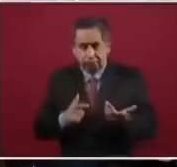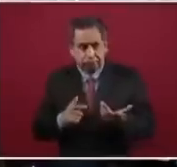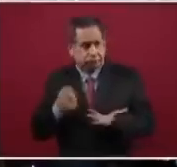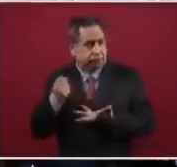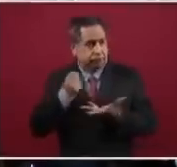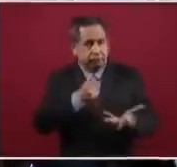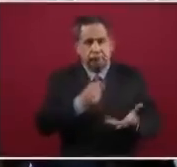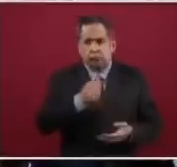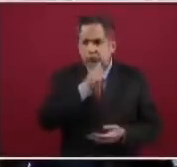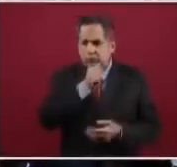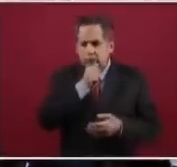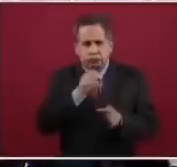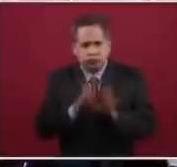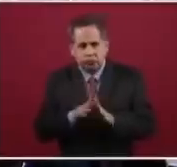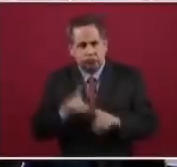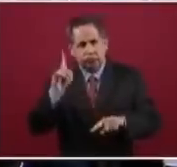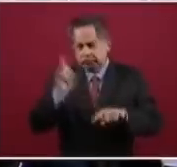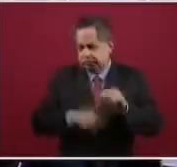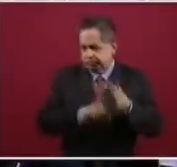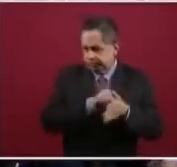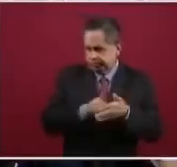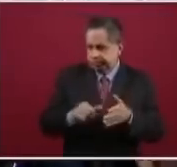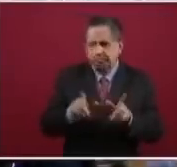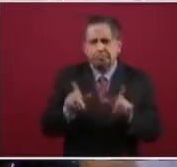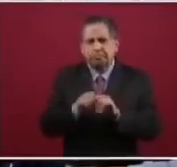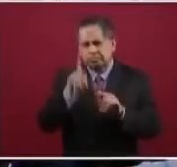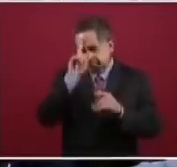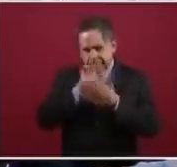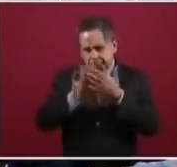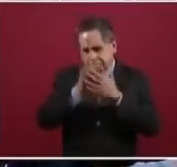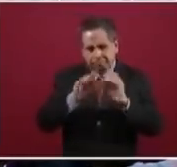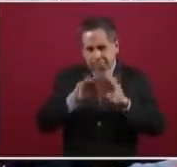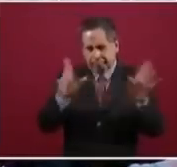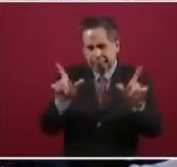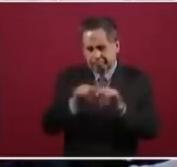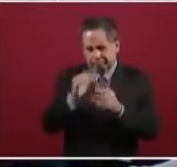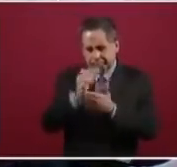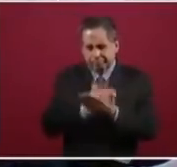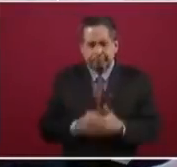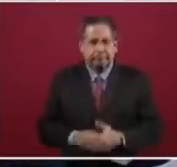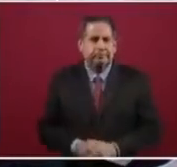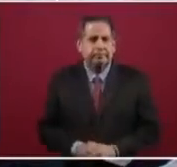este presupuesto o no de plano quedó cancelado nada más para disipar la duda gracias